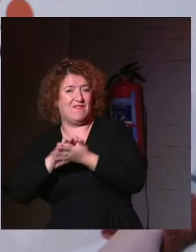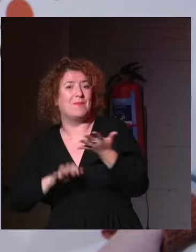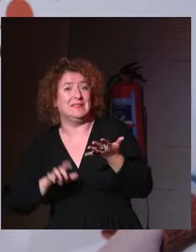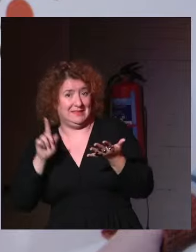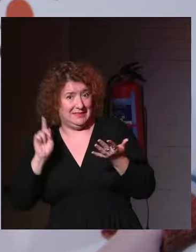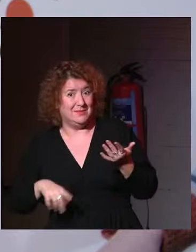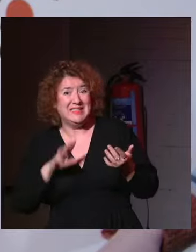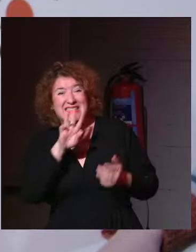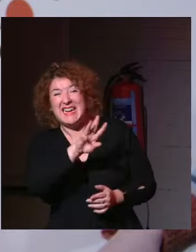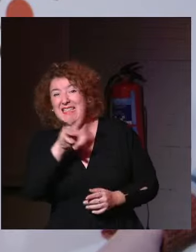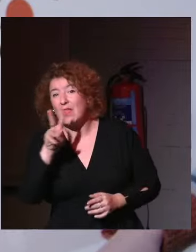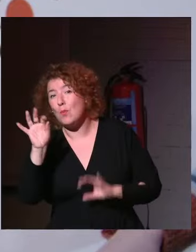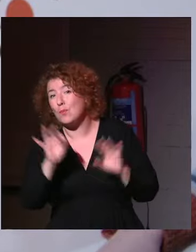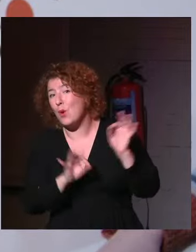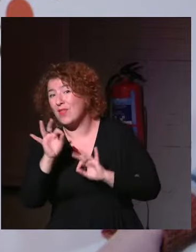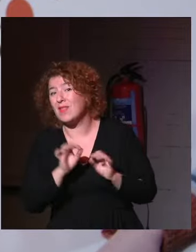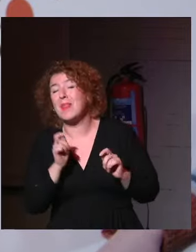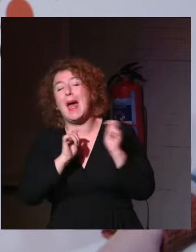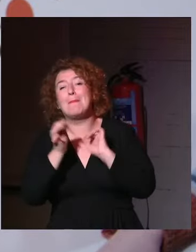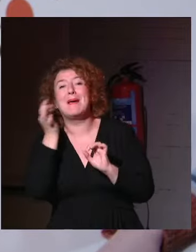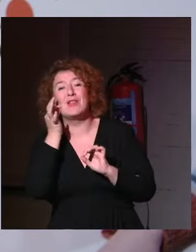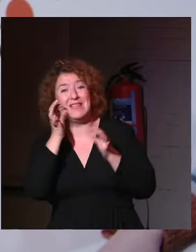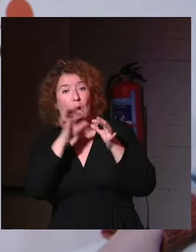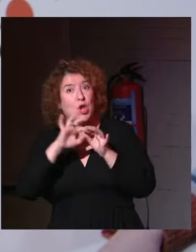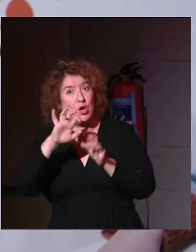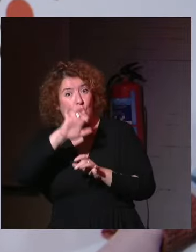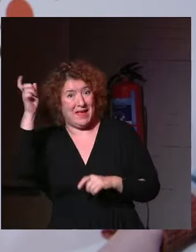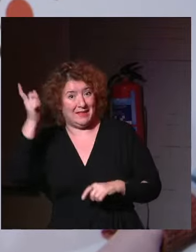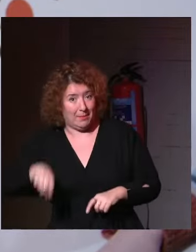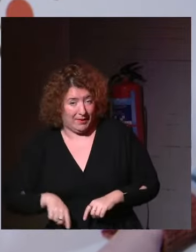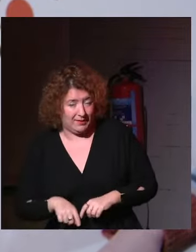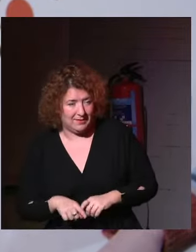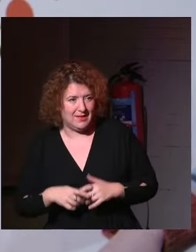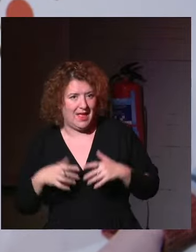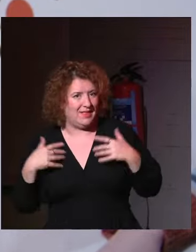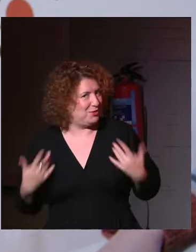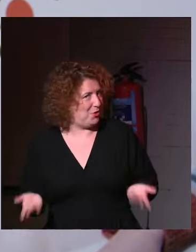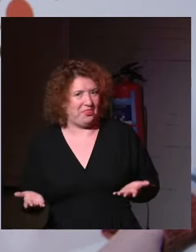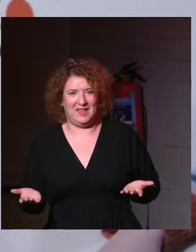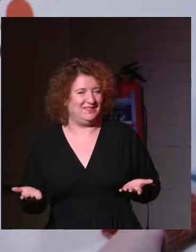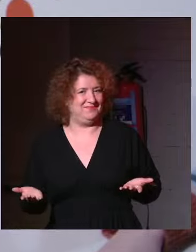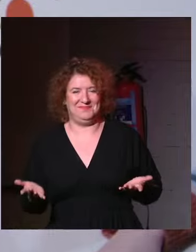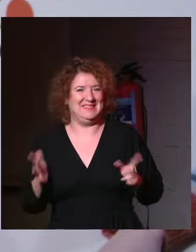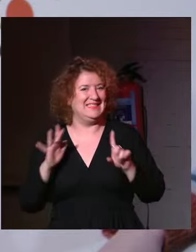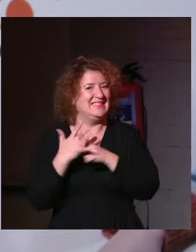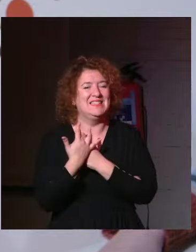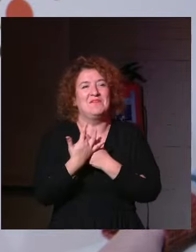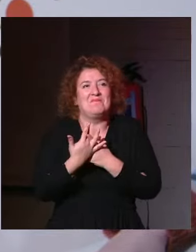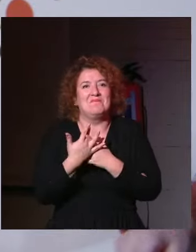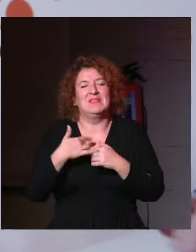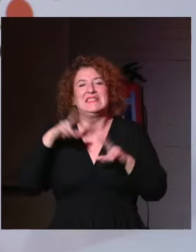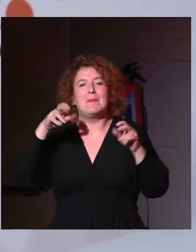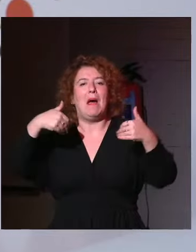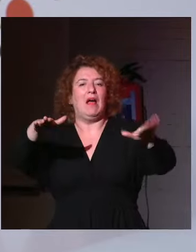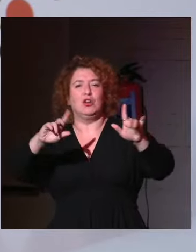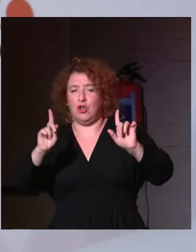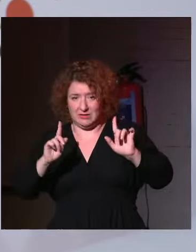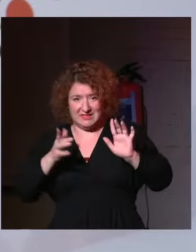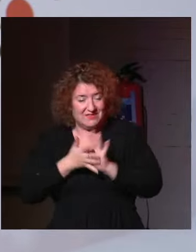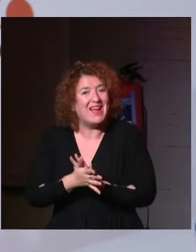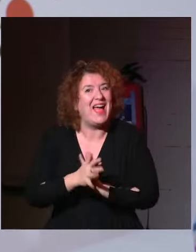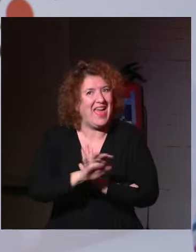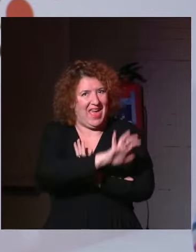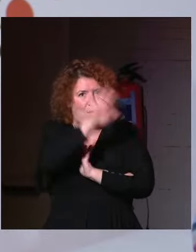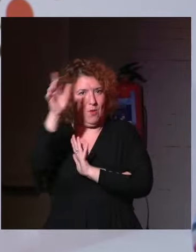el 32 por de las periodistas de la Unión Europea entonces no es solo un fenómeno ajeno sino que también es algo que pasa en